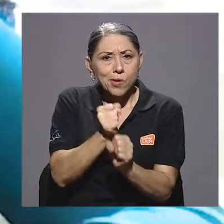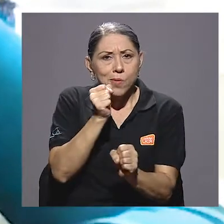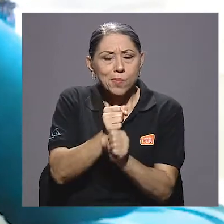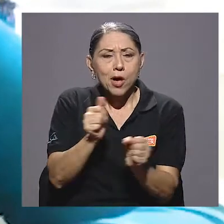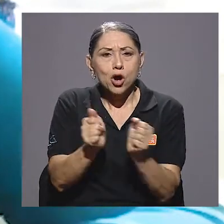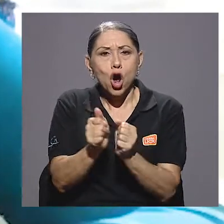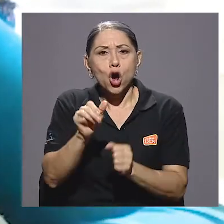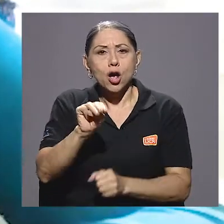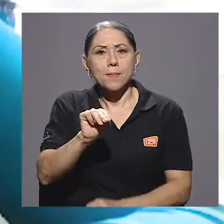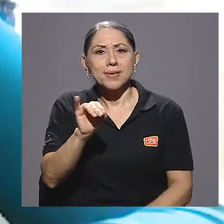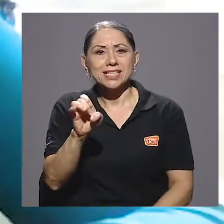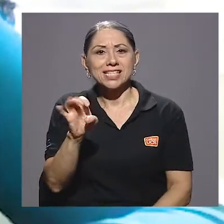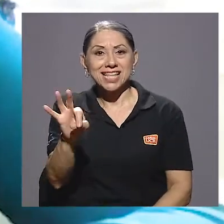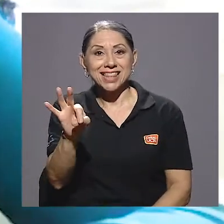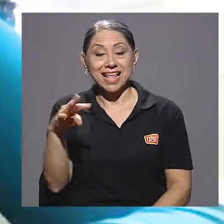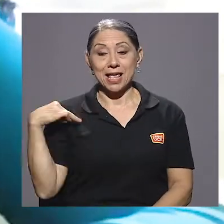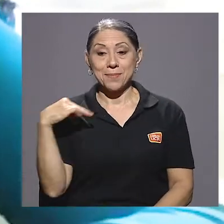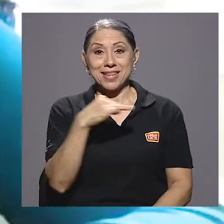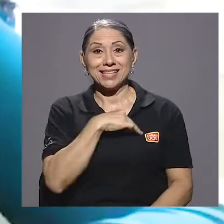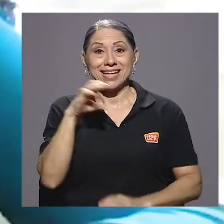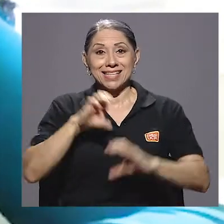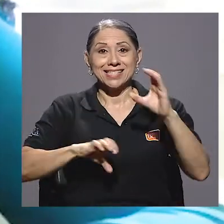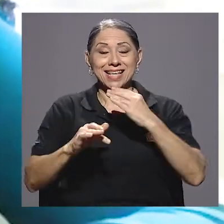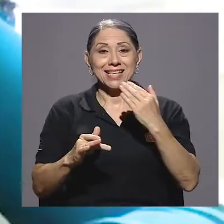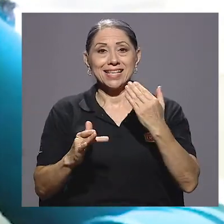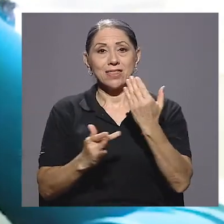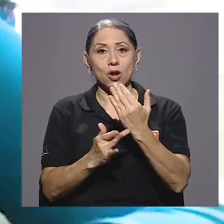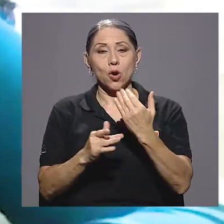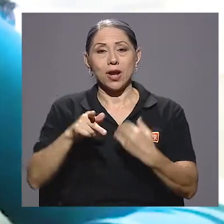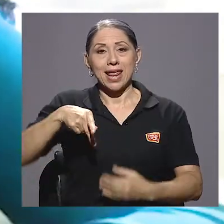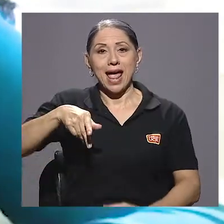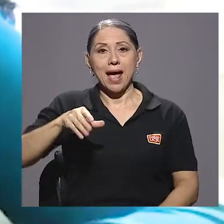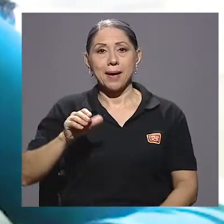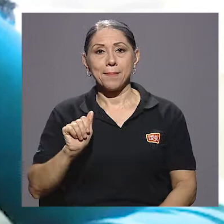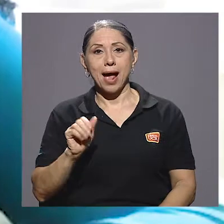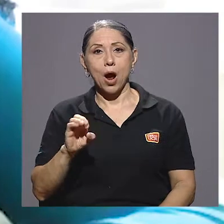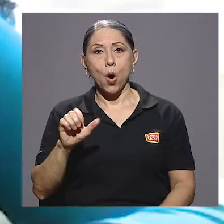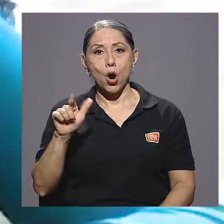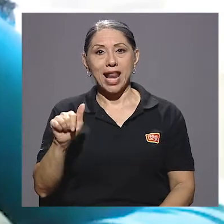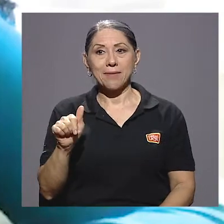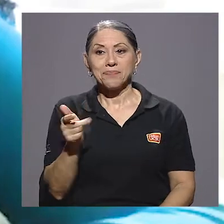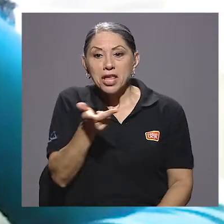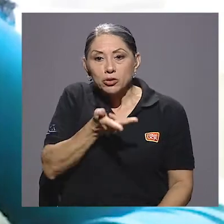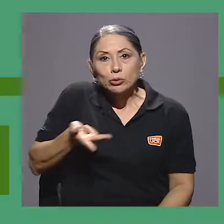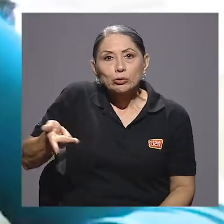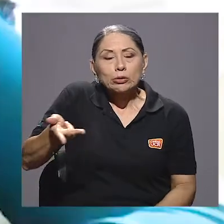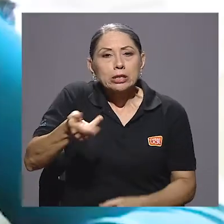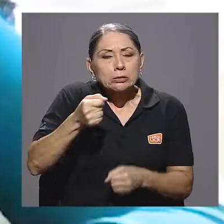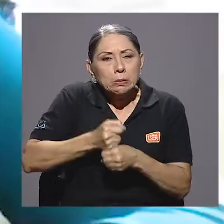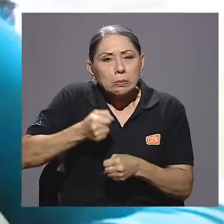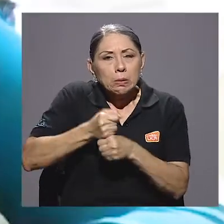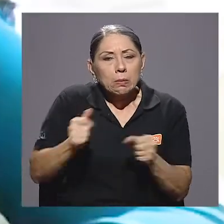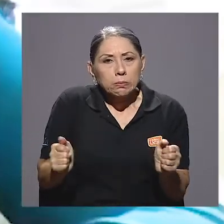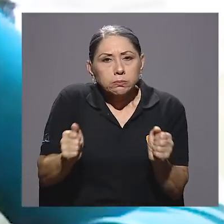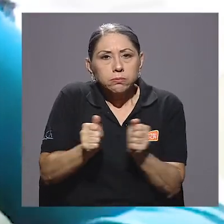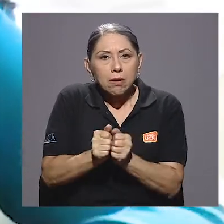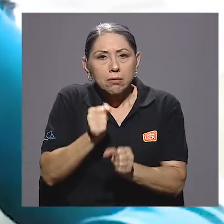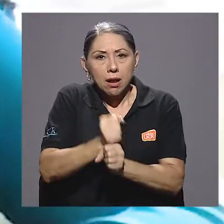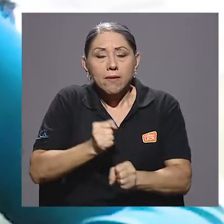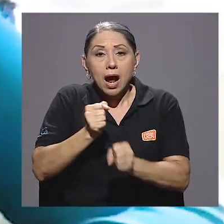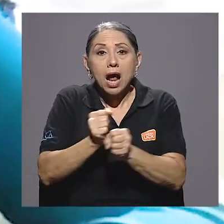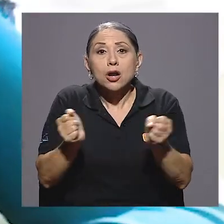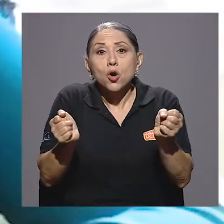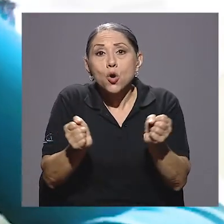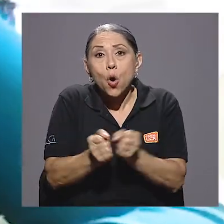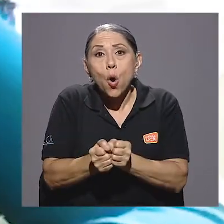con MISIT y la ministra de Ciencia y Tecnología, doña Paola, para trabajar recursos necesariamente